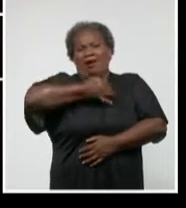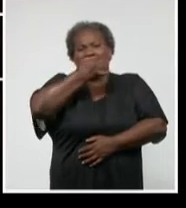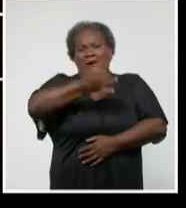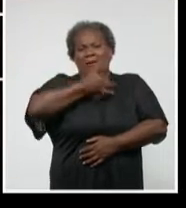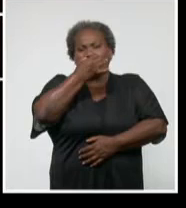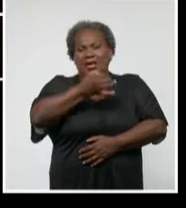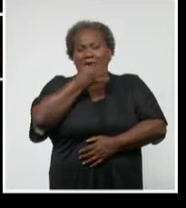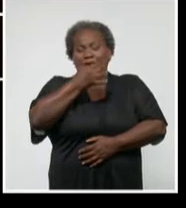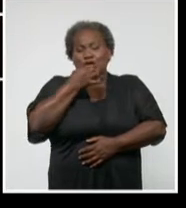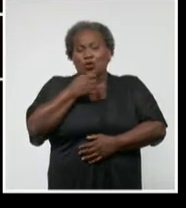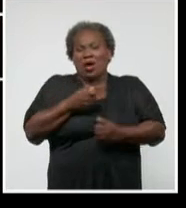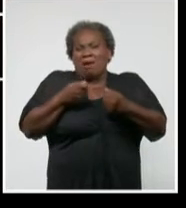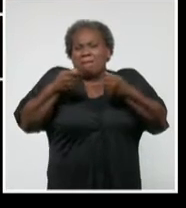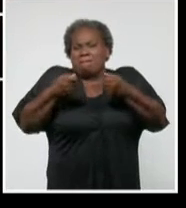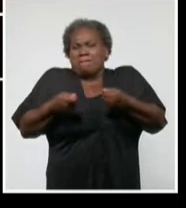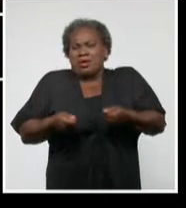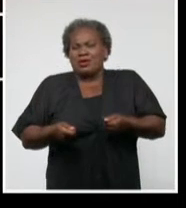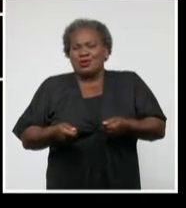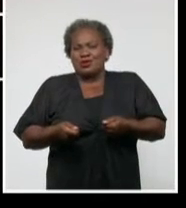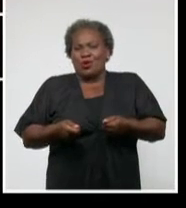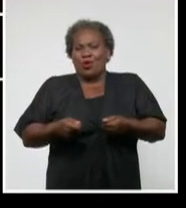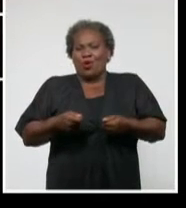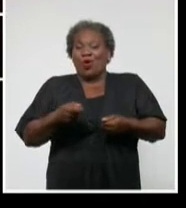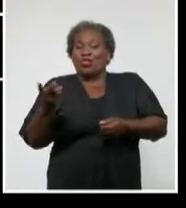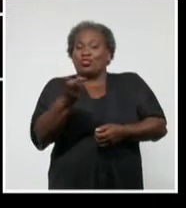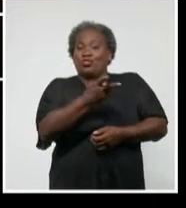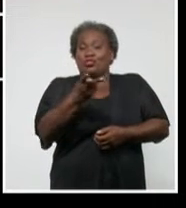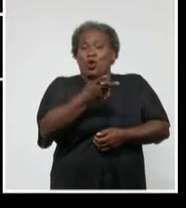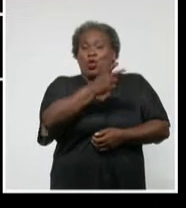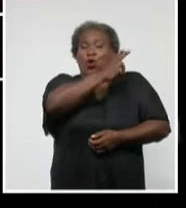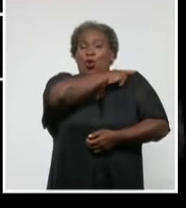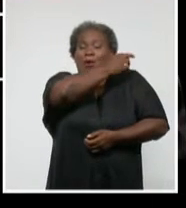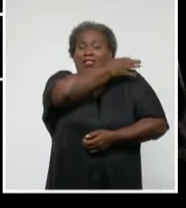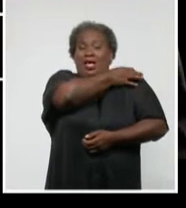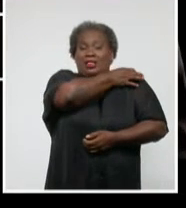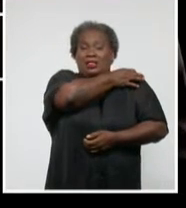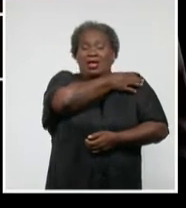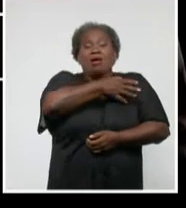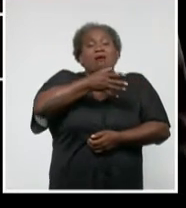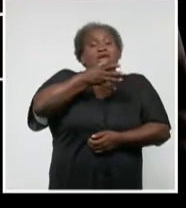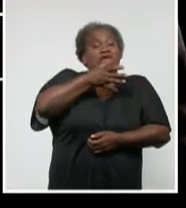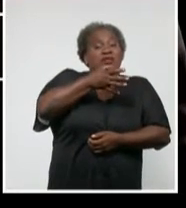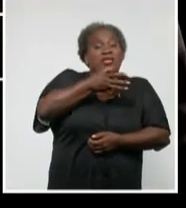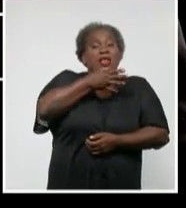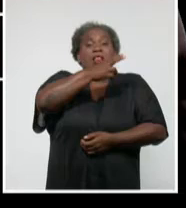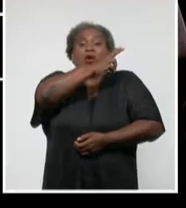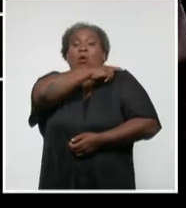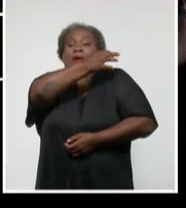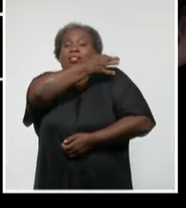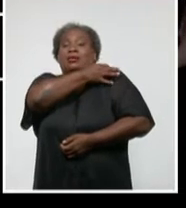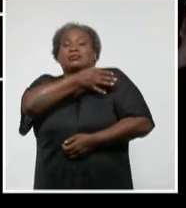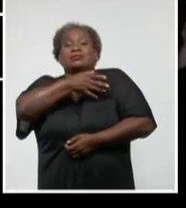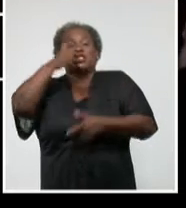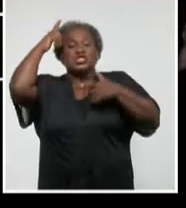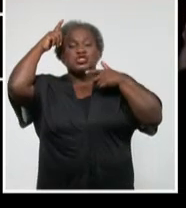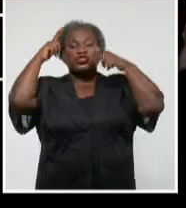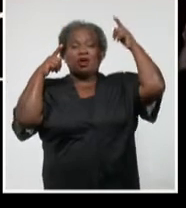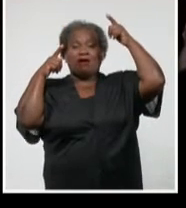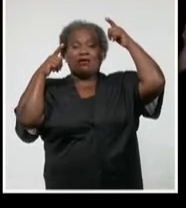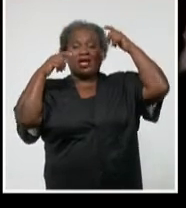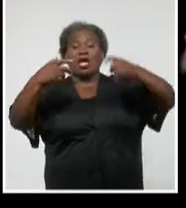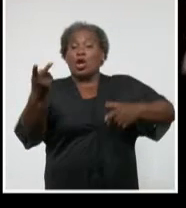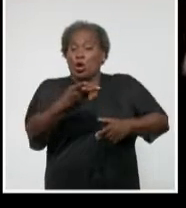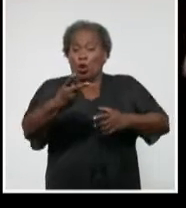gran empeño de nuestros comandantes, comandante Fidel, el comandante Chávez, en